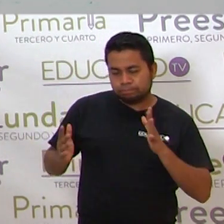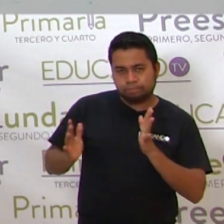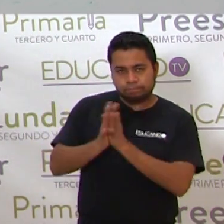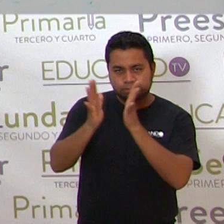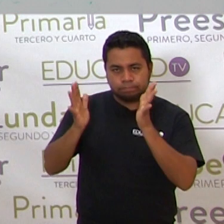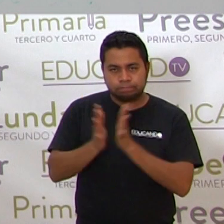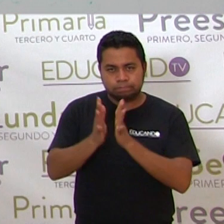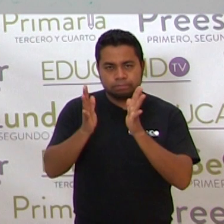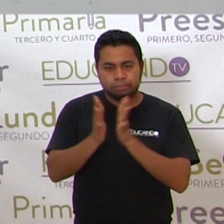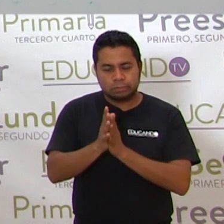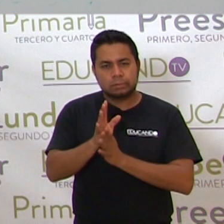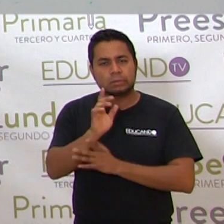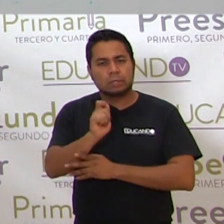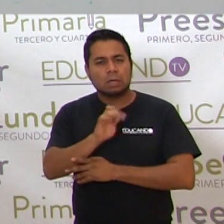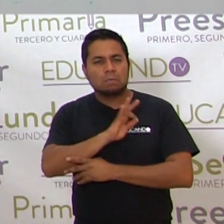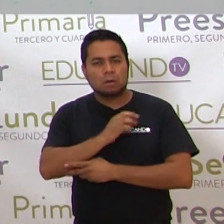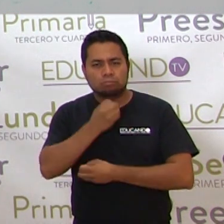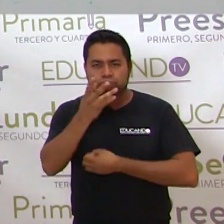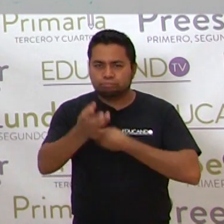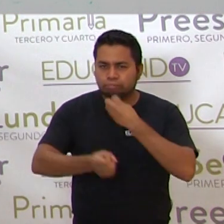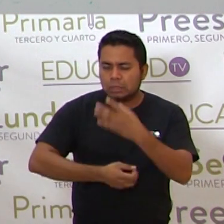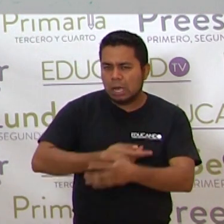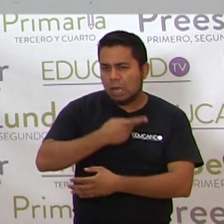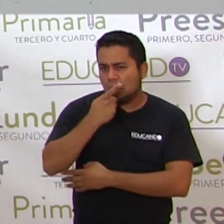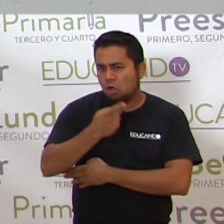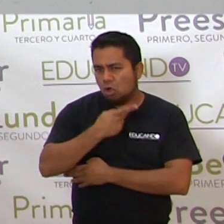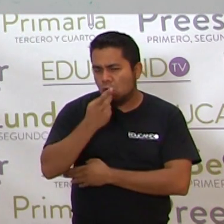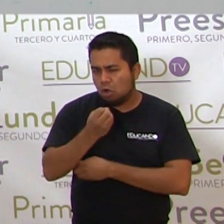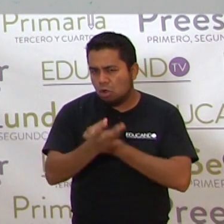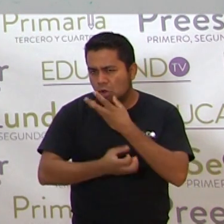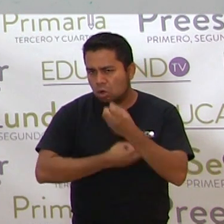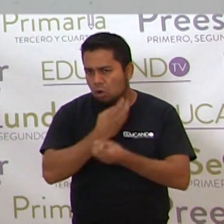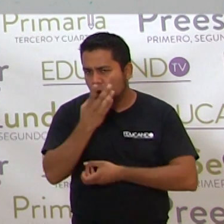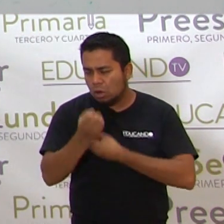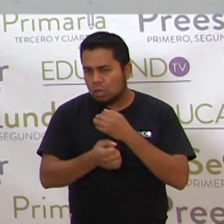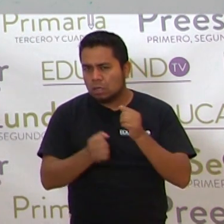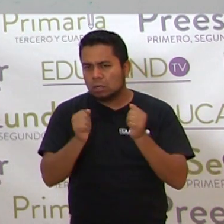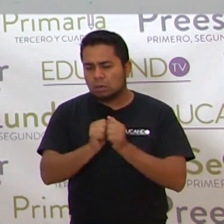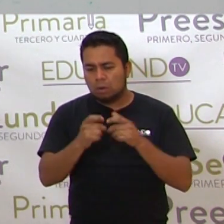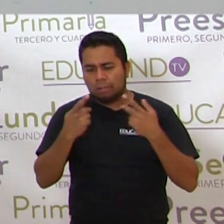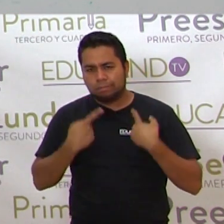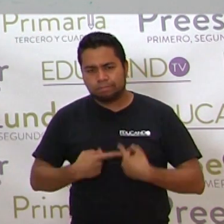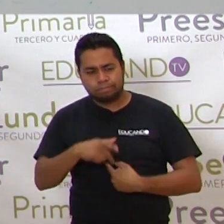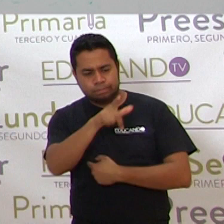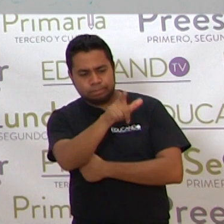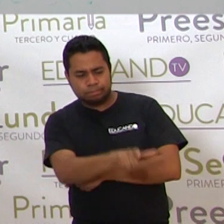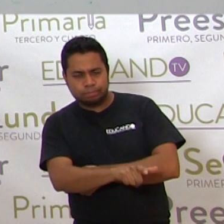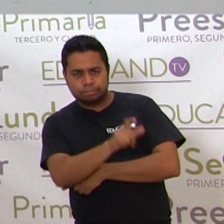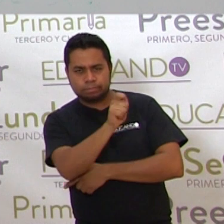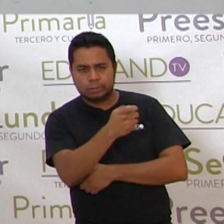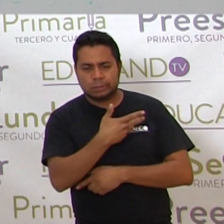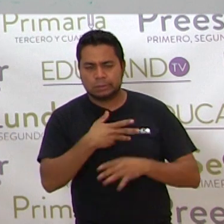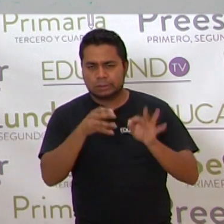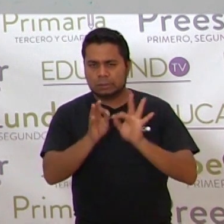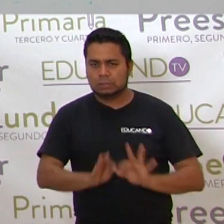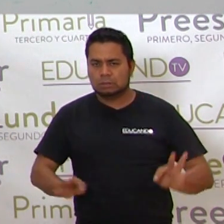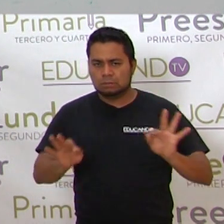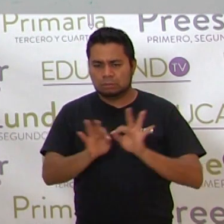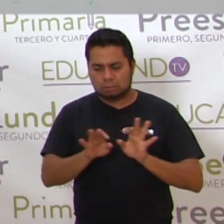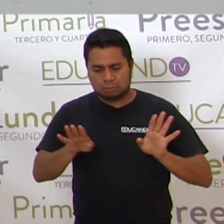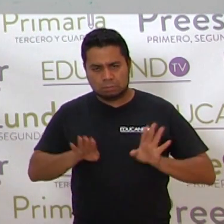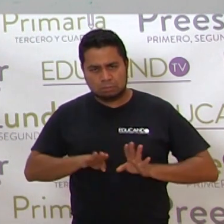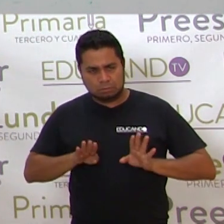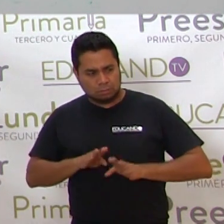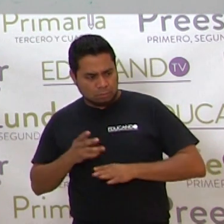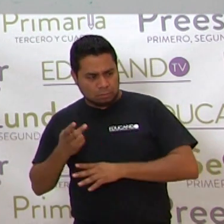ser exclamadas de forma oral a partir de los personajes. Es muy importante esta